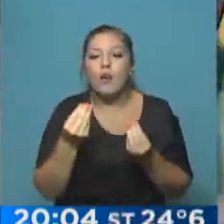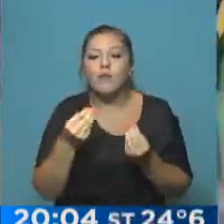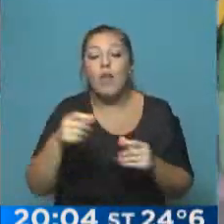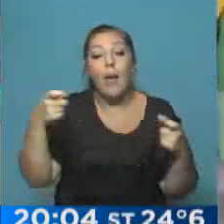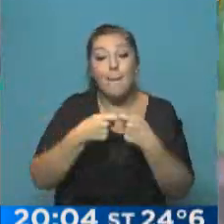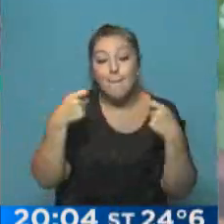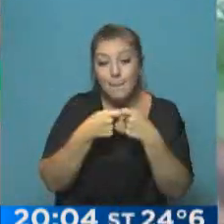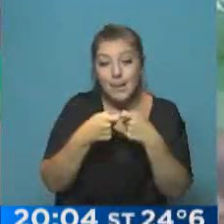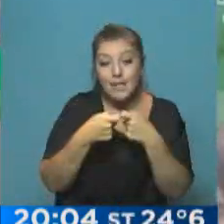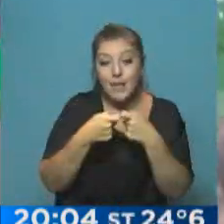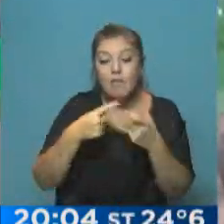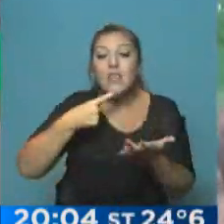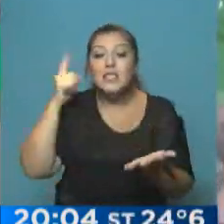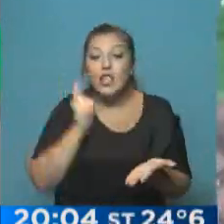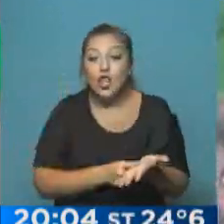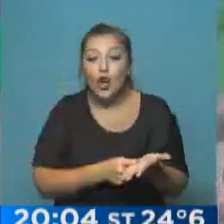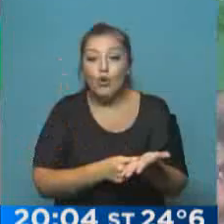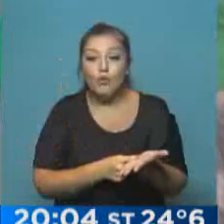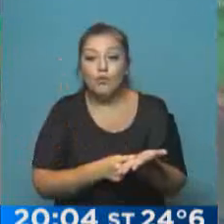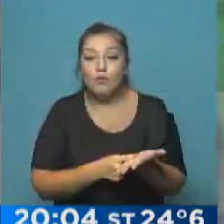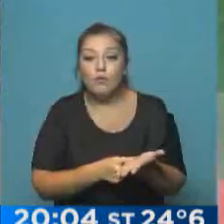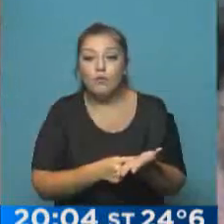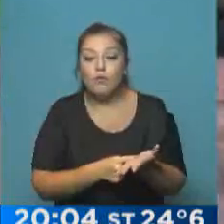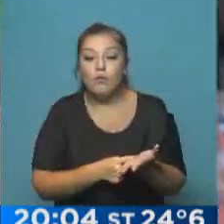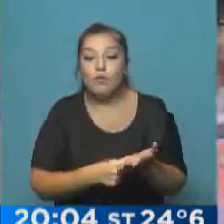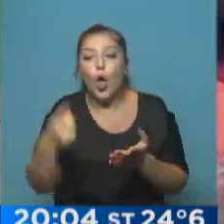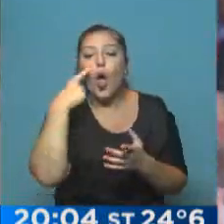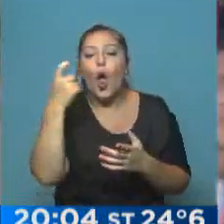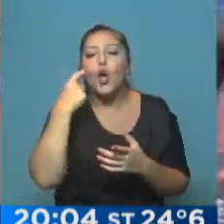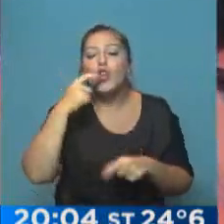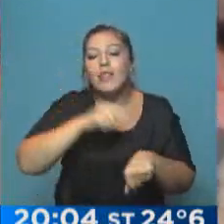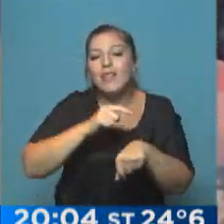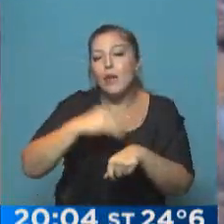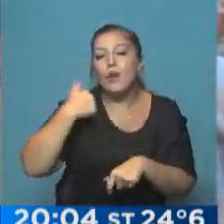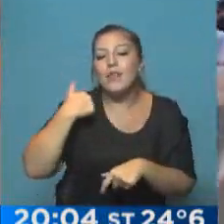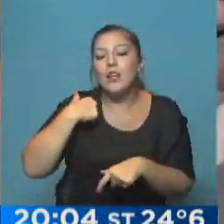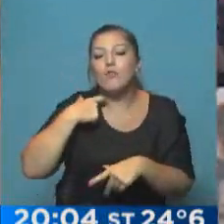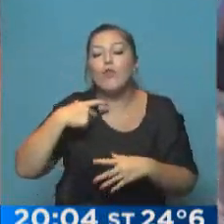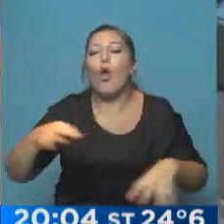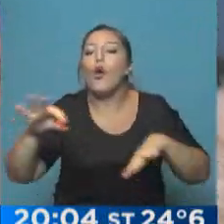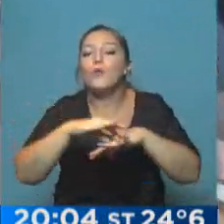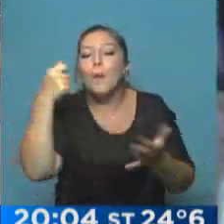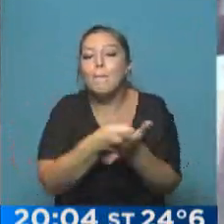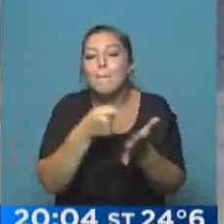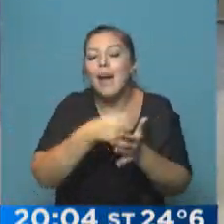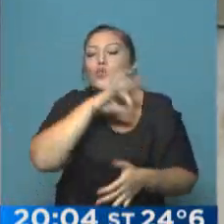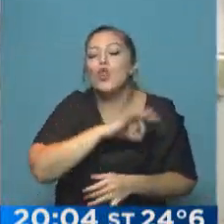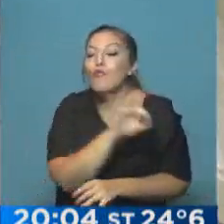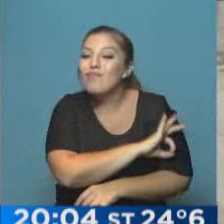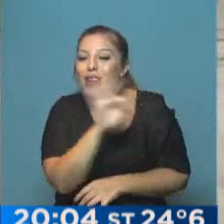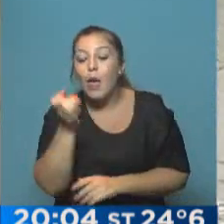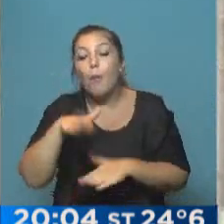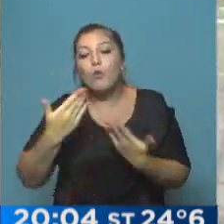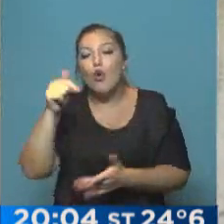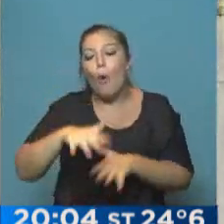empresa que decidió tomar el control de Tiempo Argentino no ha pagado, no cumplió su compromiso de pagar el salario. Por eso estamos de paro